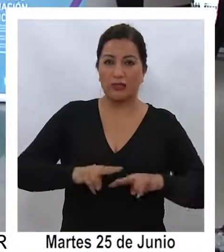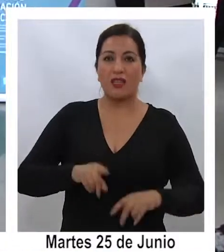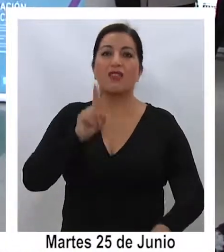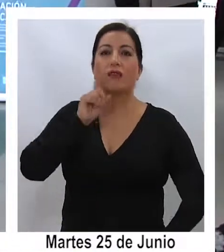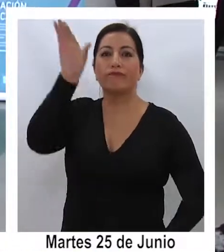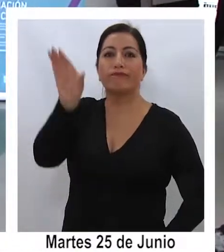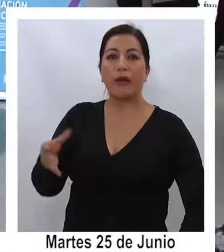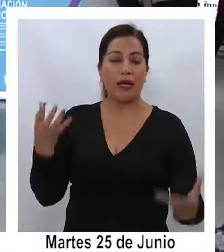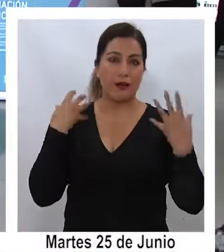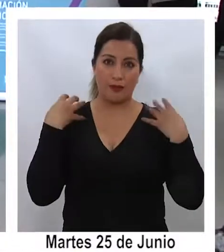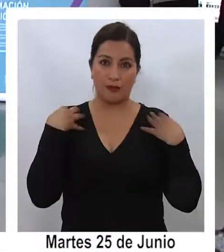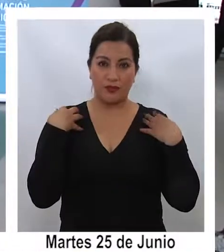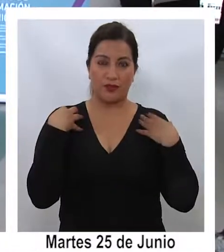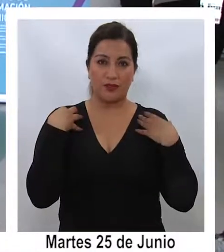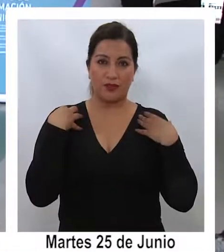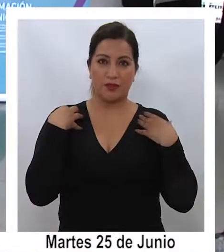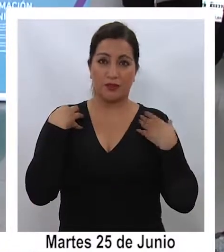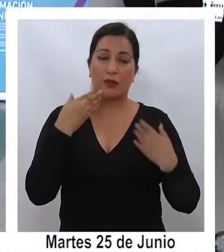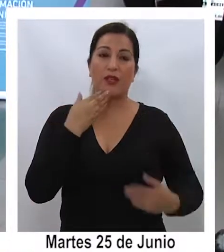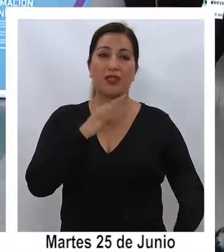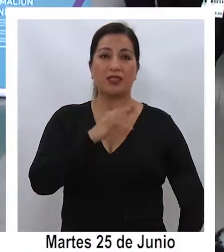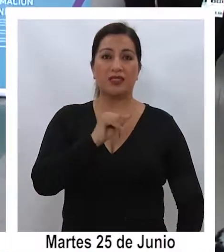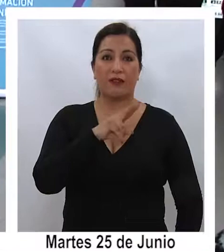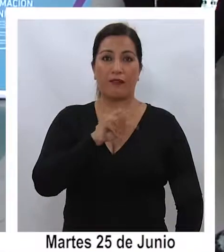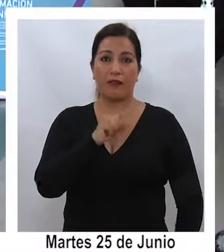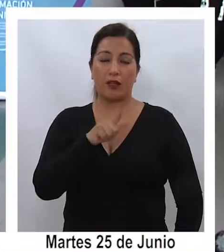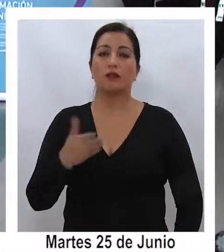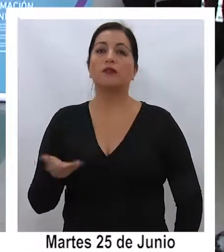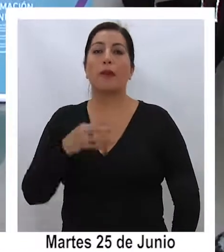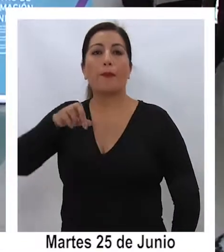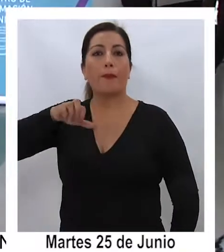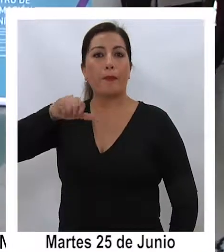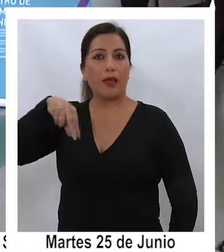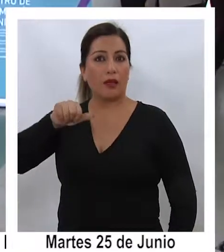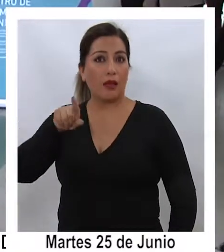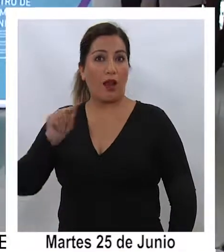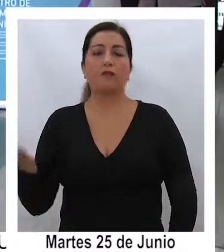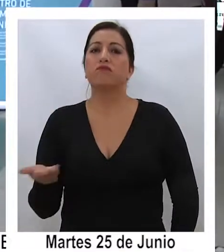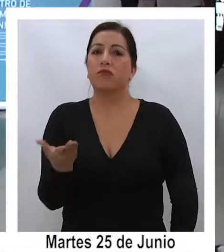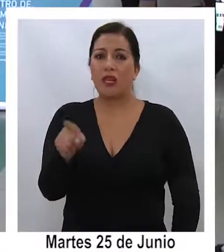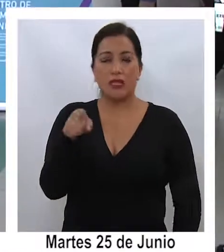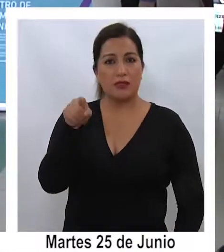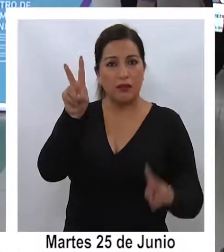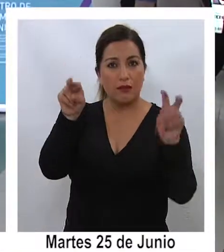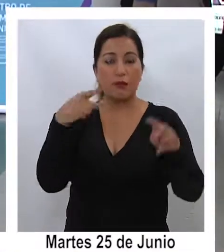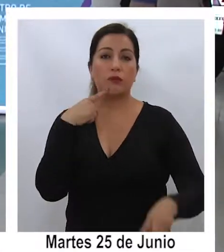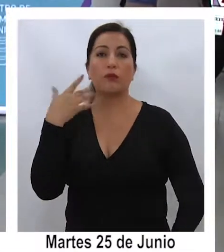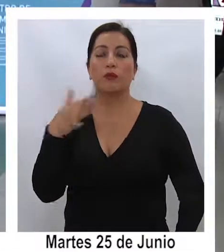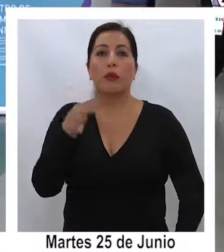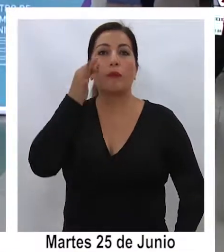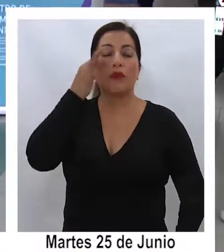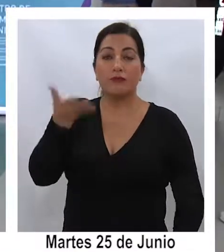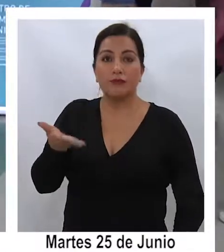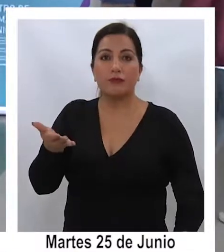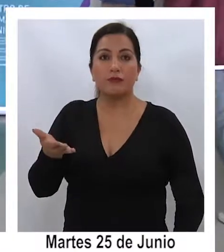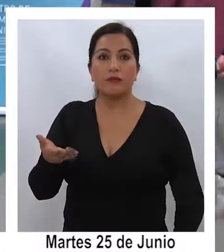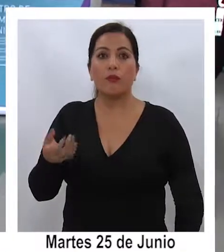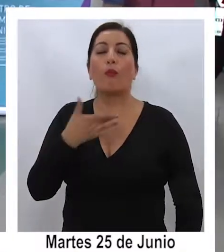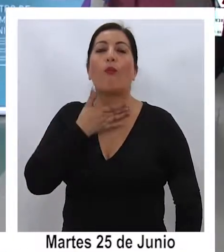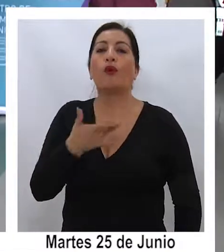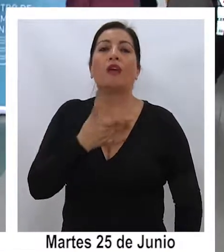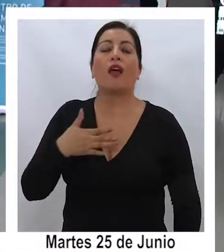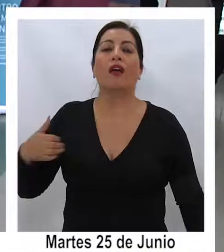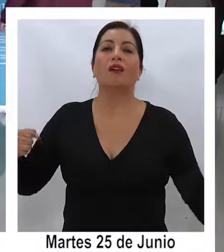las responsabilidades, en este caso civiles y penales, ¿ya? Acá lo importante es ver y evidenciar cuál fue la